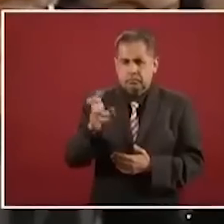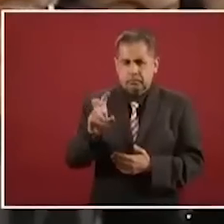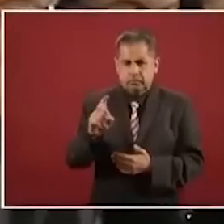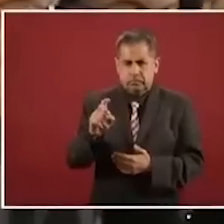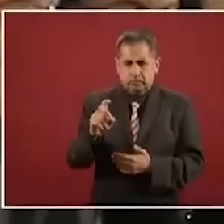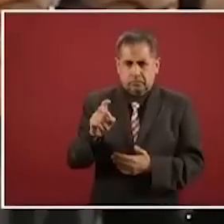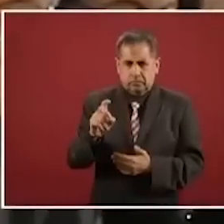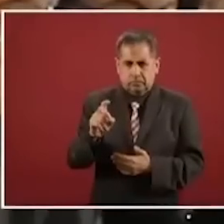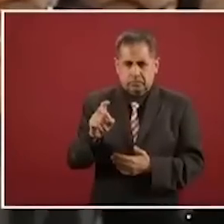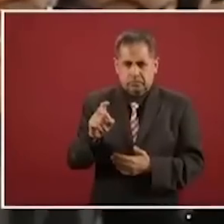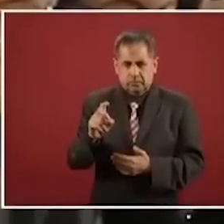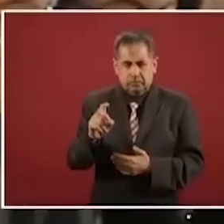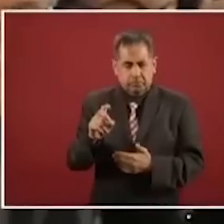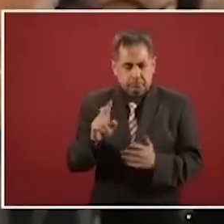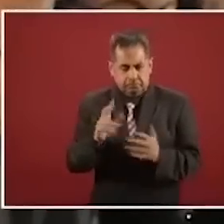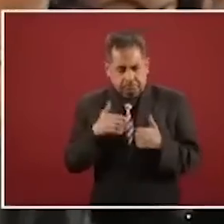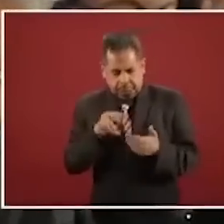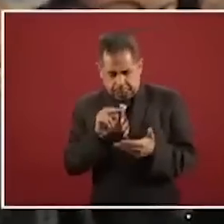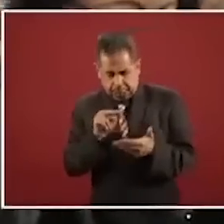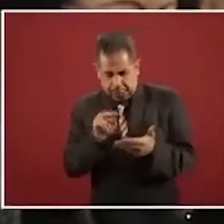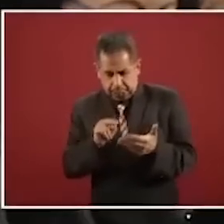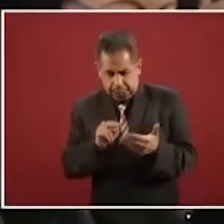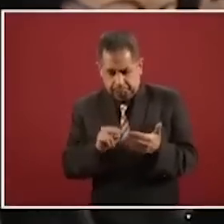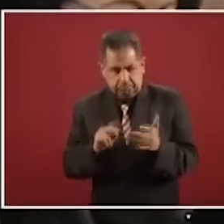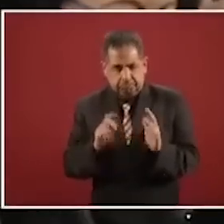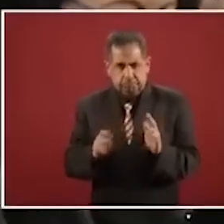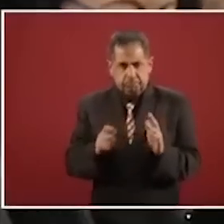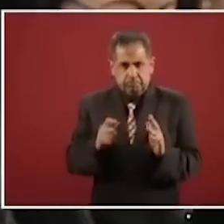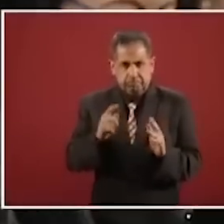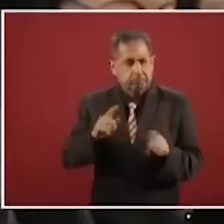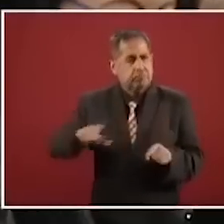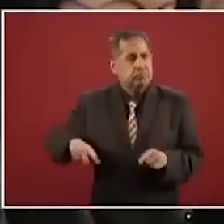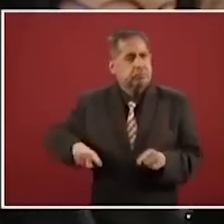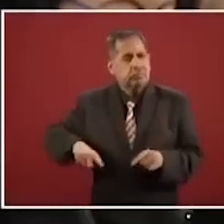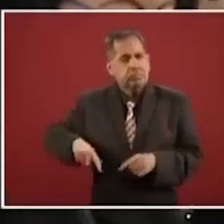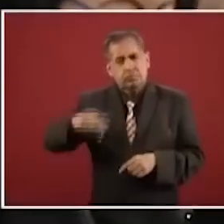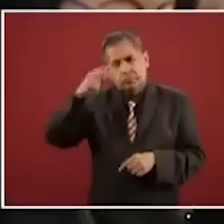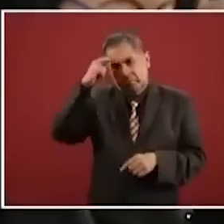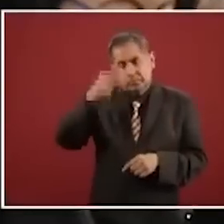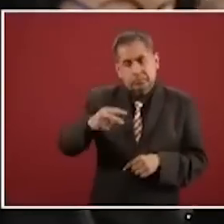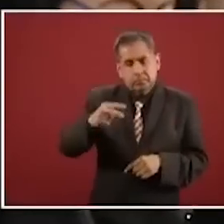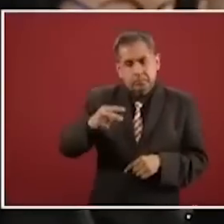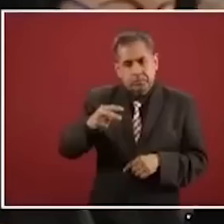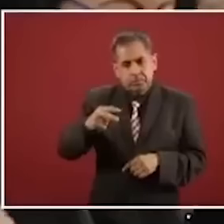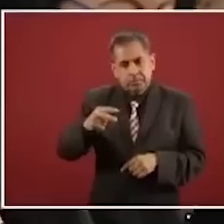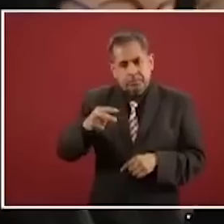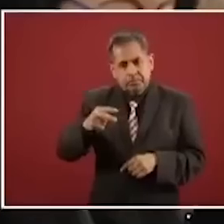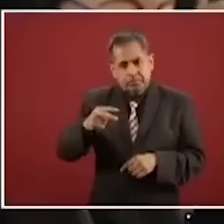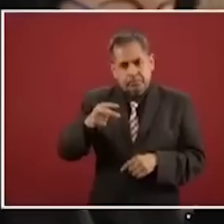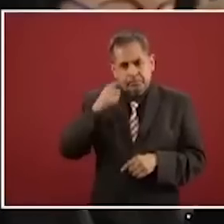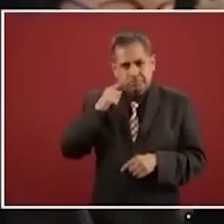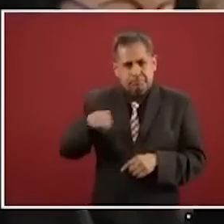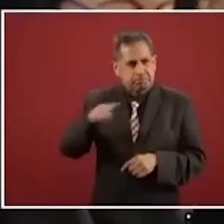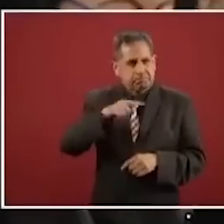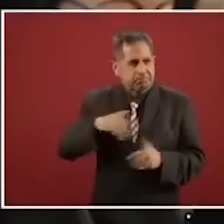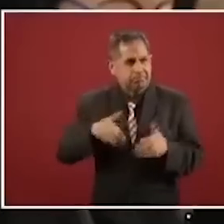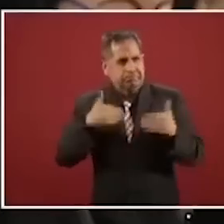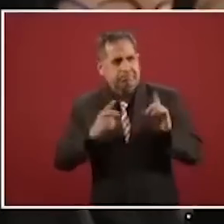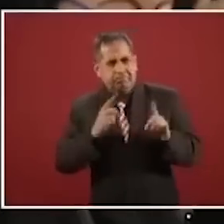HR 5430, según entiendo, para el gobierno de México, ha sembrado la semilla de la